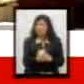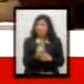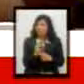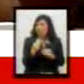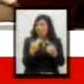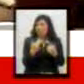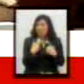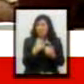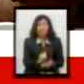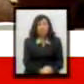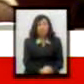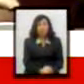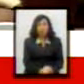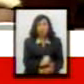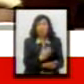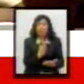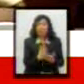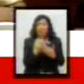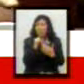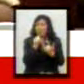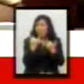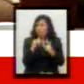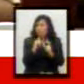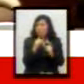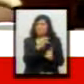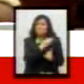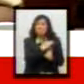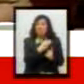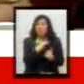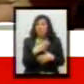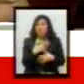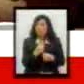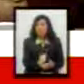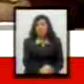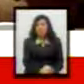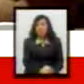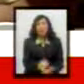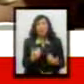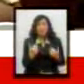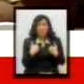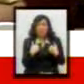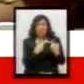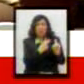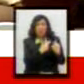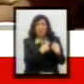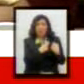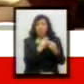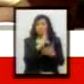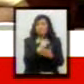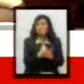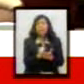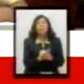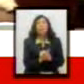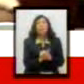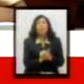corresponde por un lado todo lo que es la información al Ministerio de salud tiene compromisos En relación a reducir las brechas